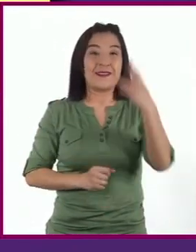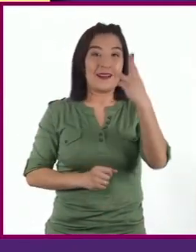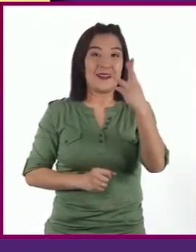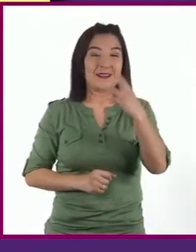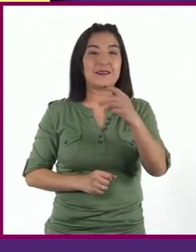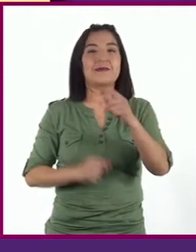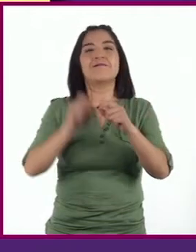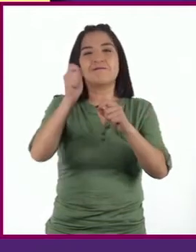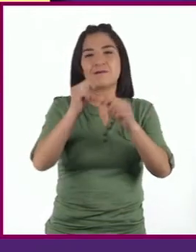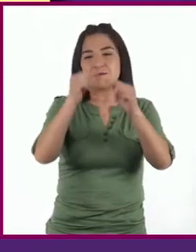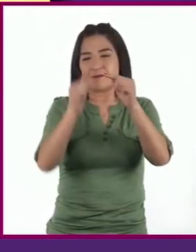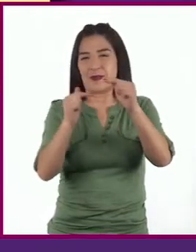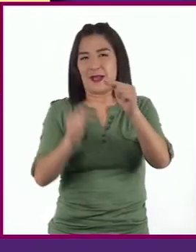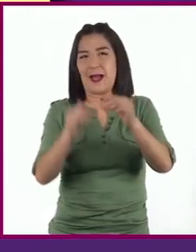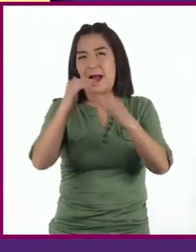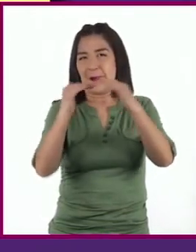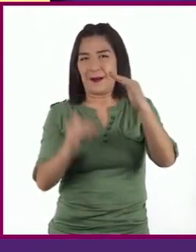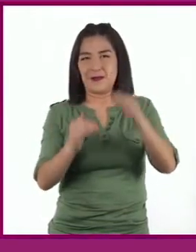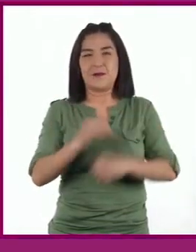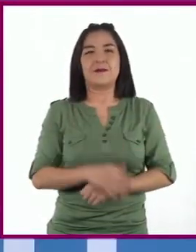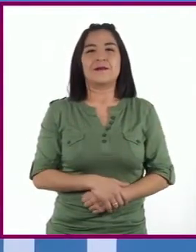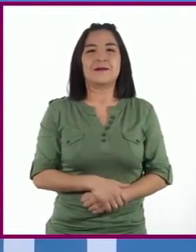unidades hacia abajo.